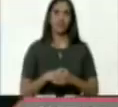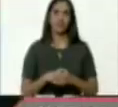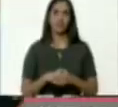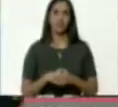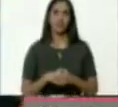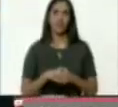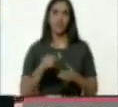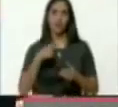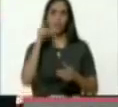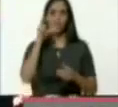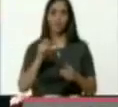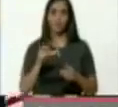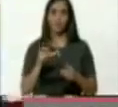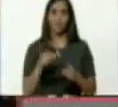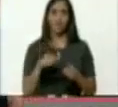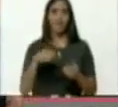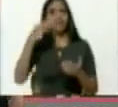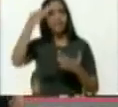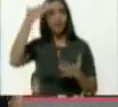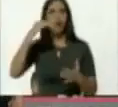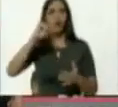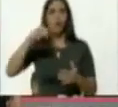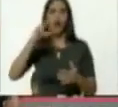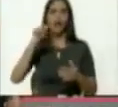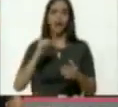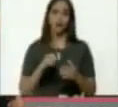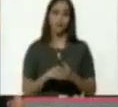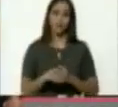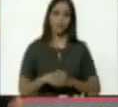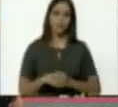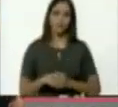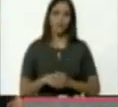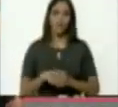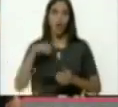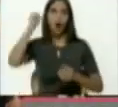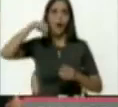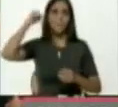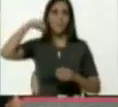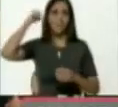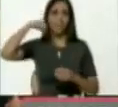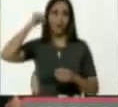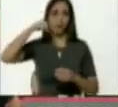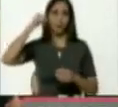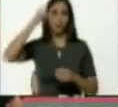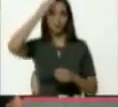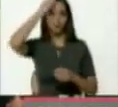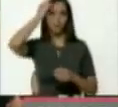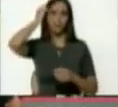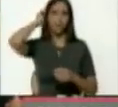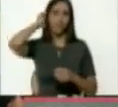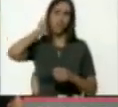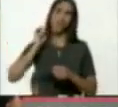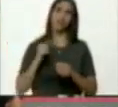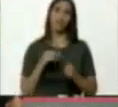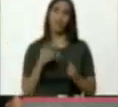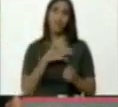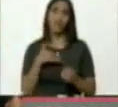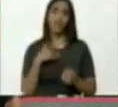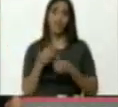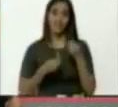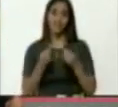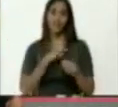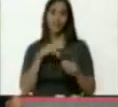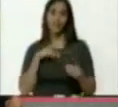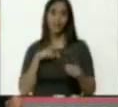de Aragua. Saludos al pana Juan Carlos Martínez. Miren, vamos a pasar otro video. Tenemos el otro video, ¿no? A propósito de lo que quieren hacer con nosotros